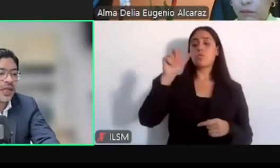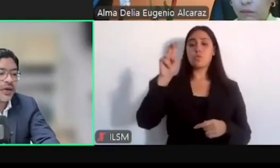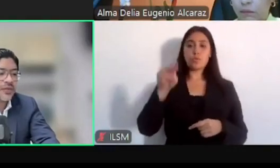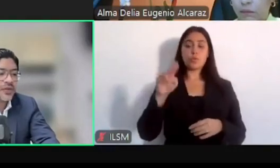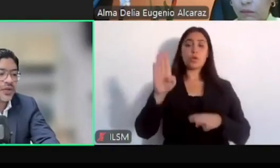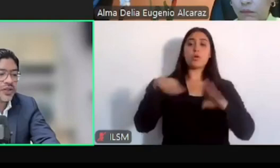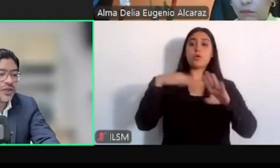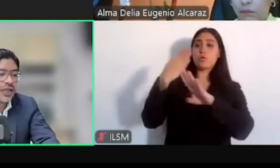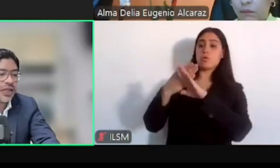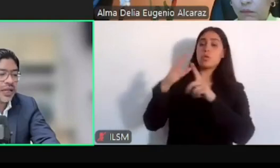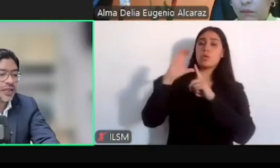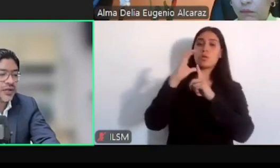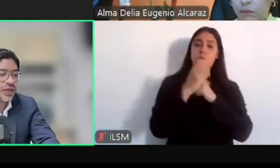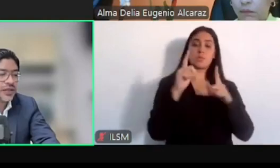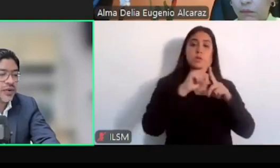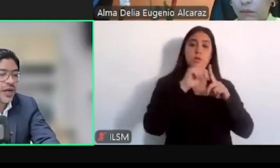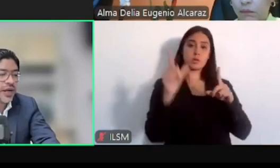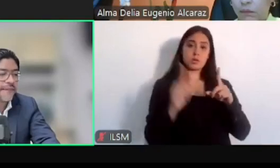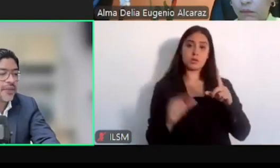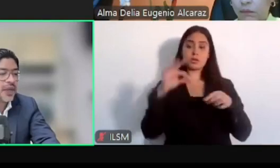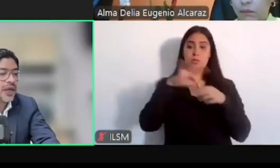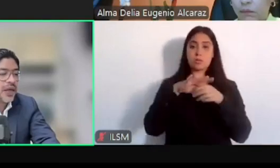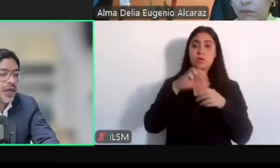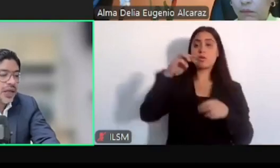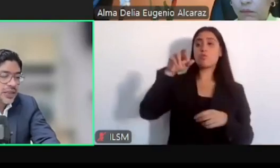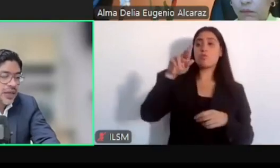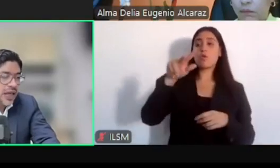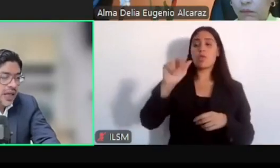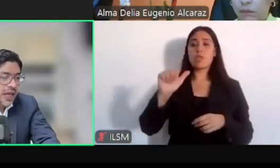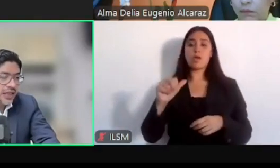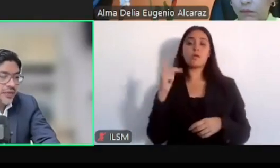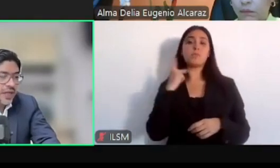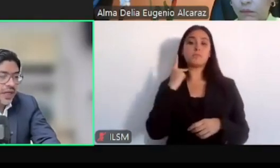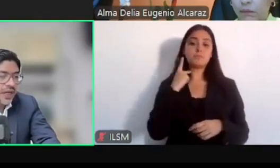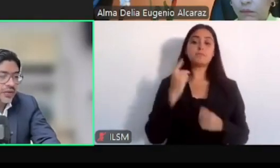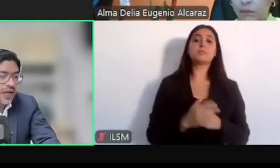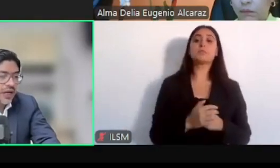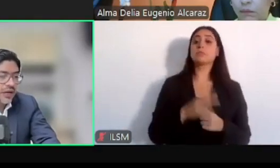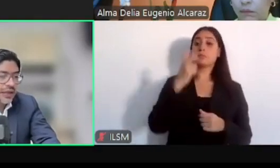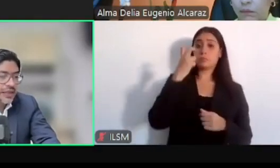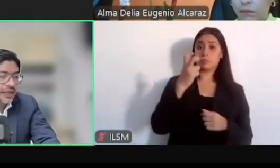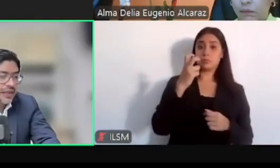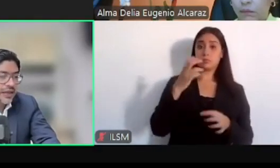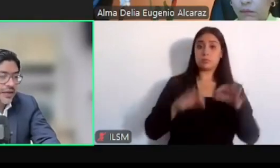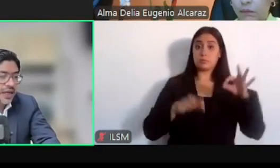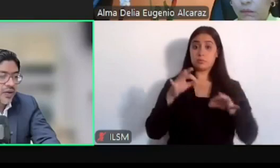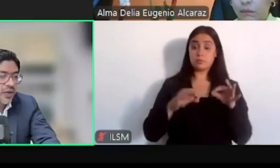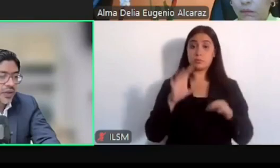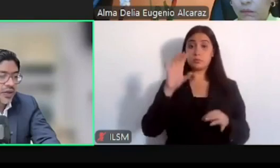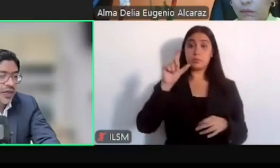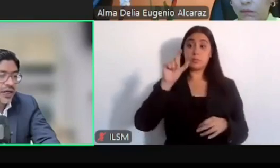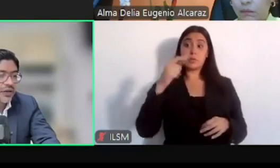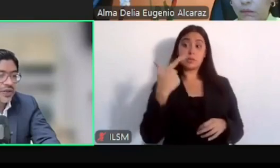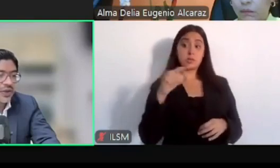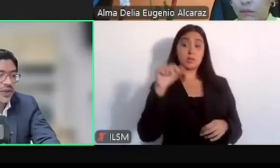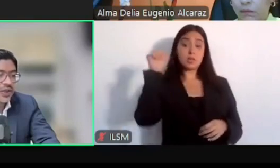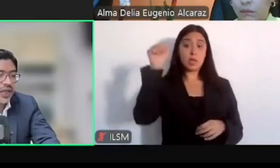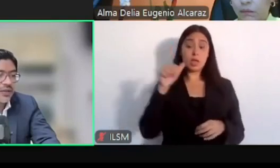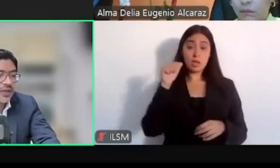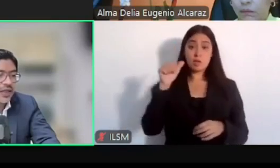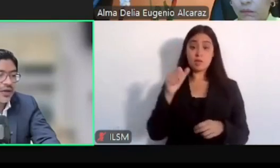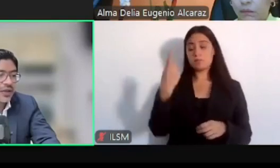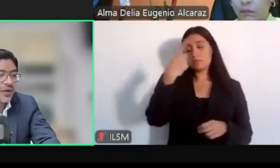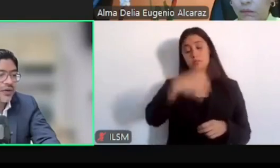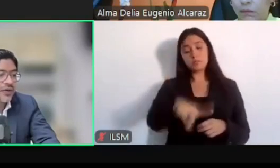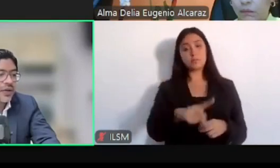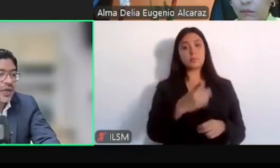en contra de la Comisión Nacional de elecciones de morena el tribunal electoral el 27 de abril ordenó el reencauzar